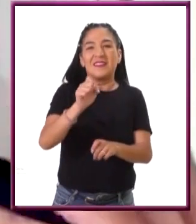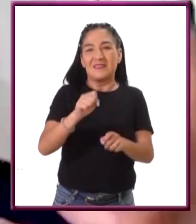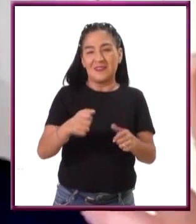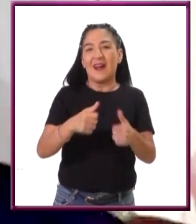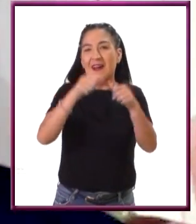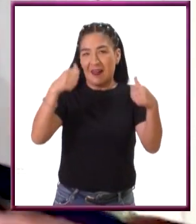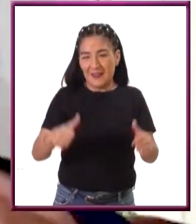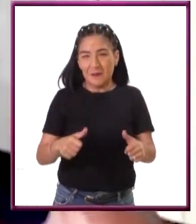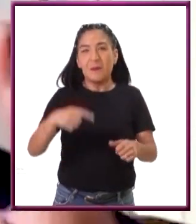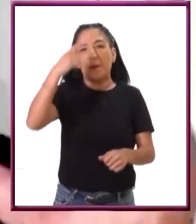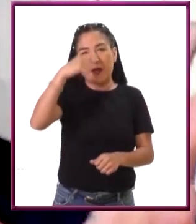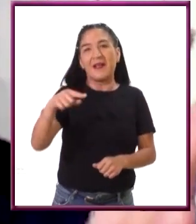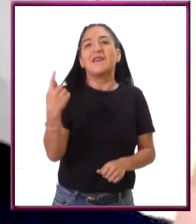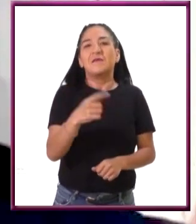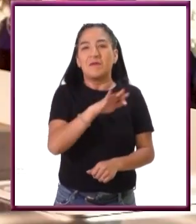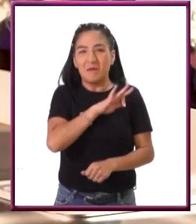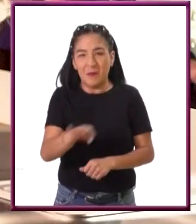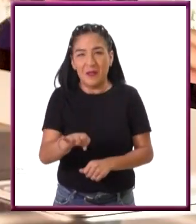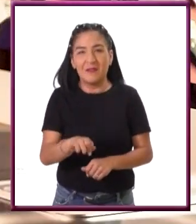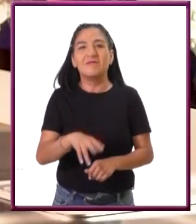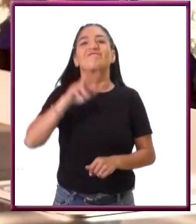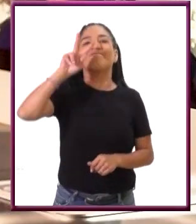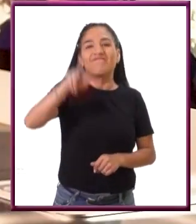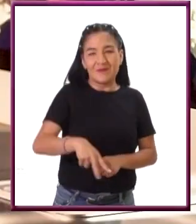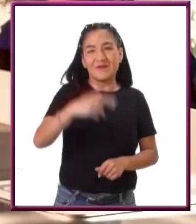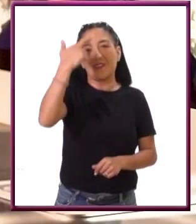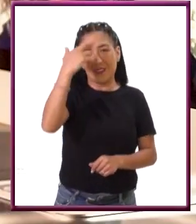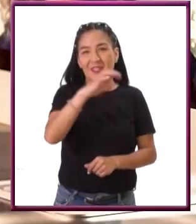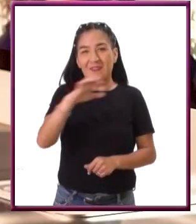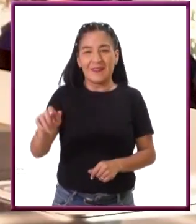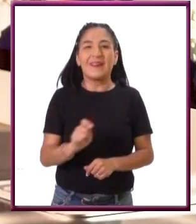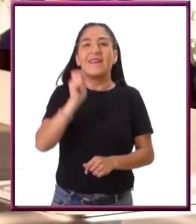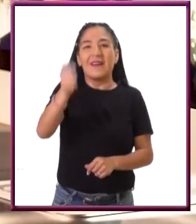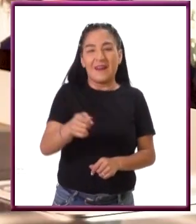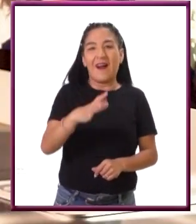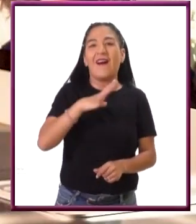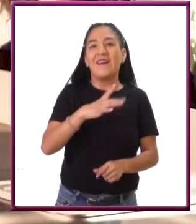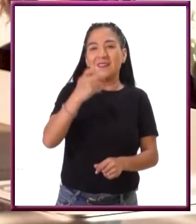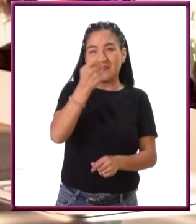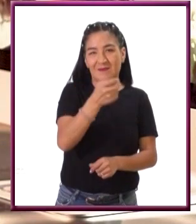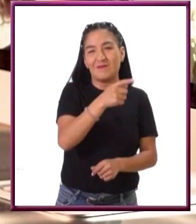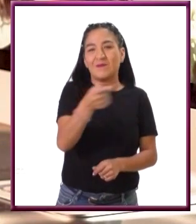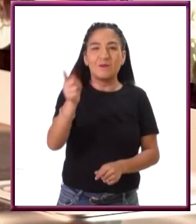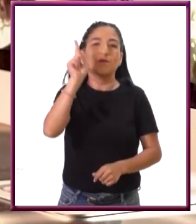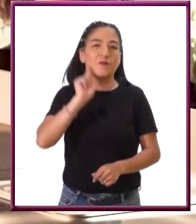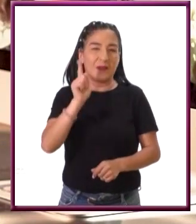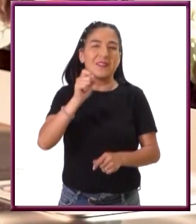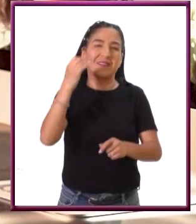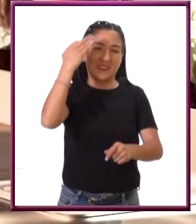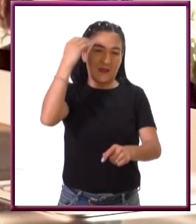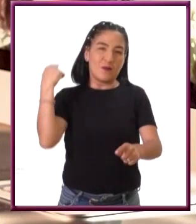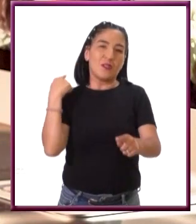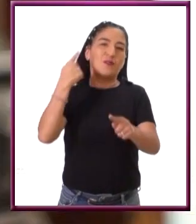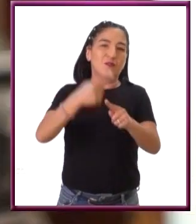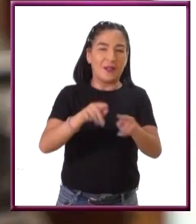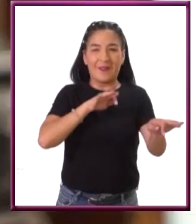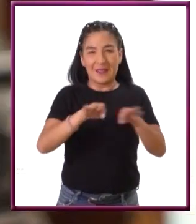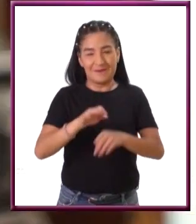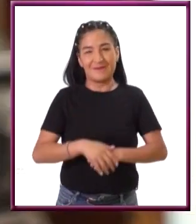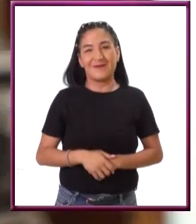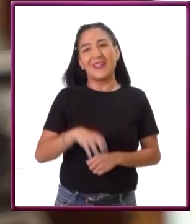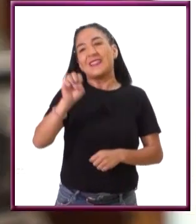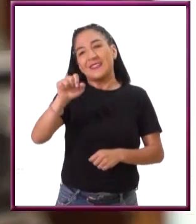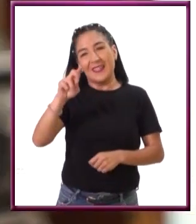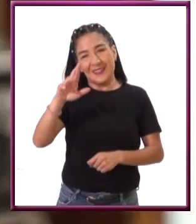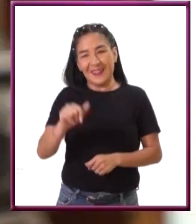nuestra idea de arte, para que podamos realmente reconocer lo que han hecho las mujeres a lo largo del tiempo, ¿no? Pues Sandra,